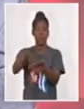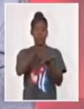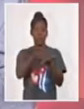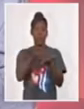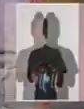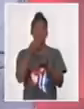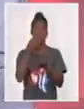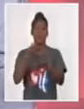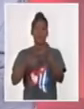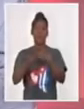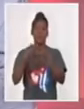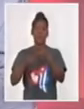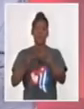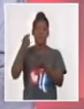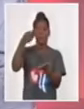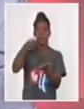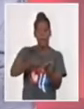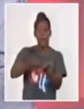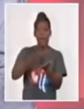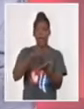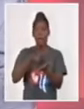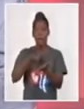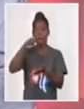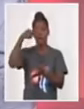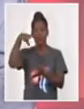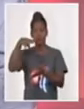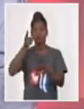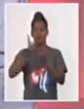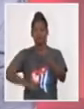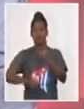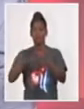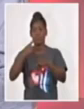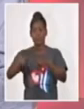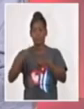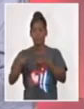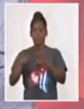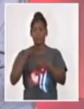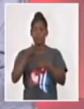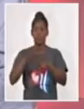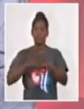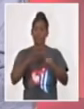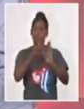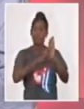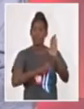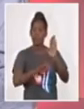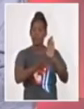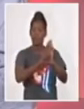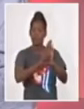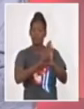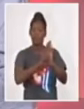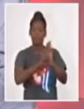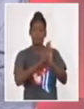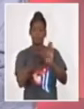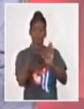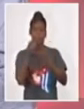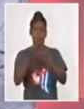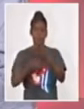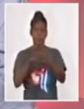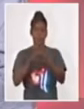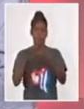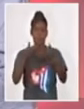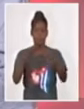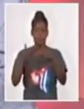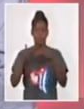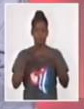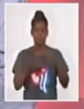cobro y pago electrónico mediante determinante punto de venta del código QR, y bueno, en el